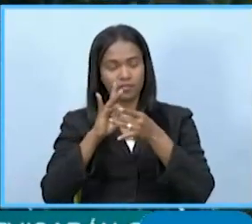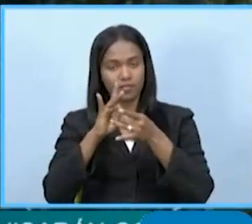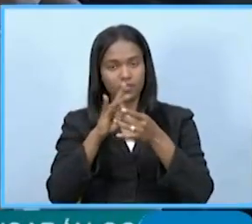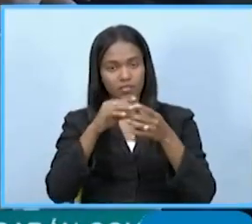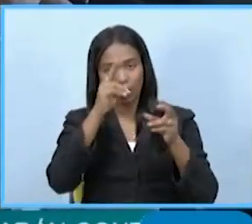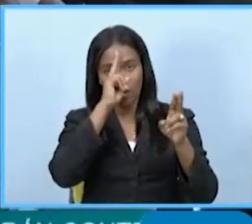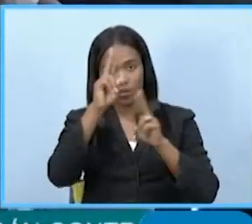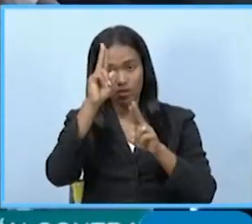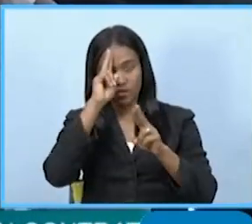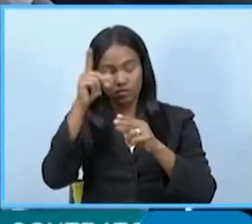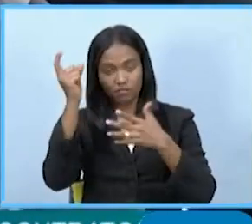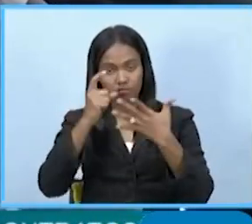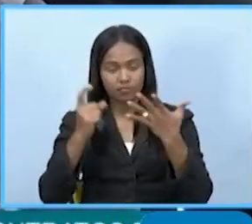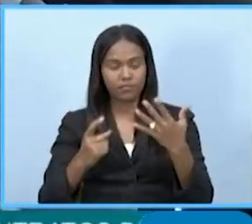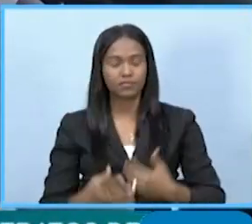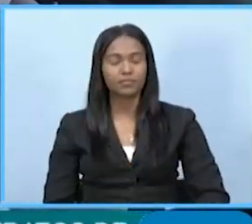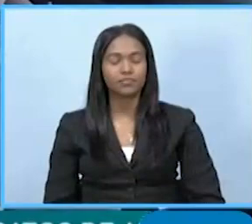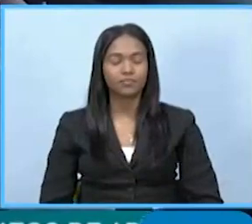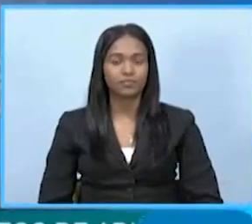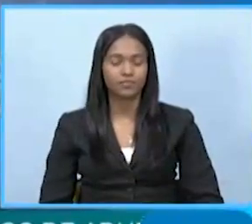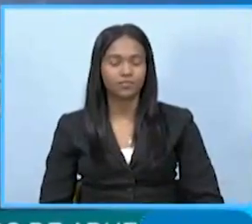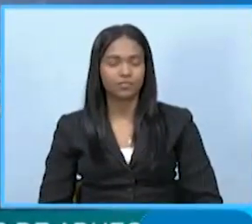los honorarios, entre otros.